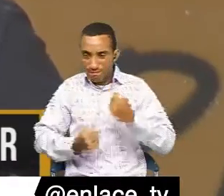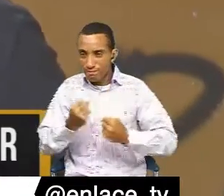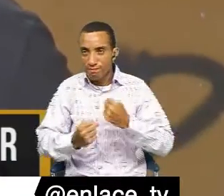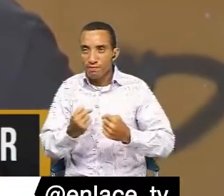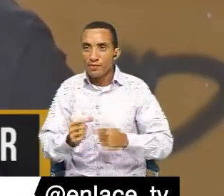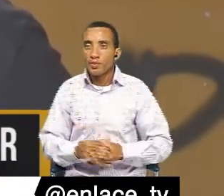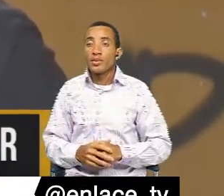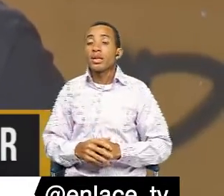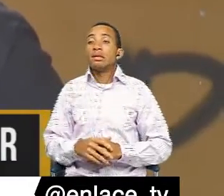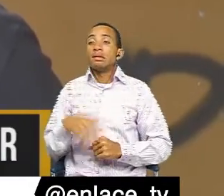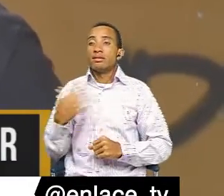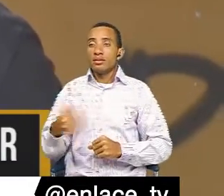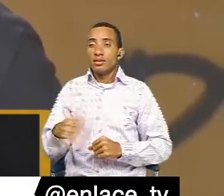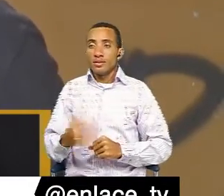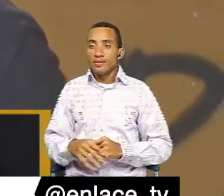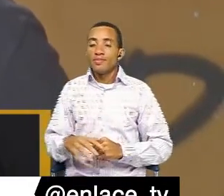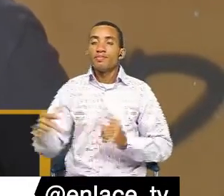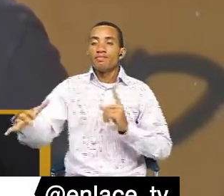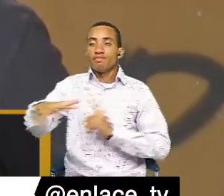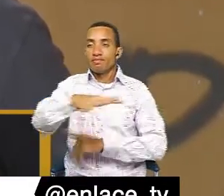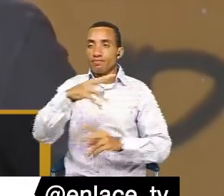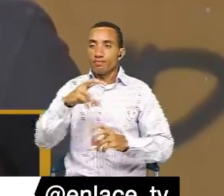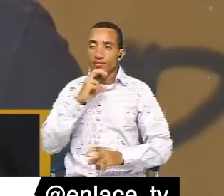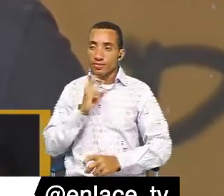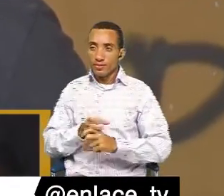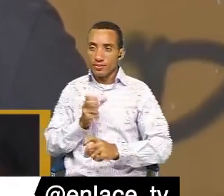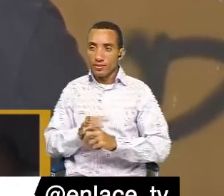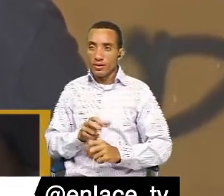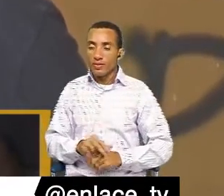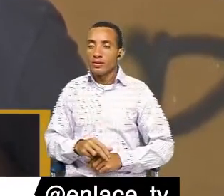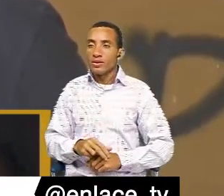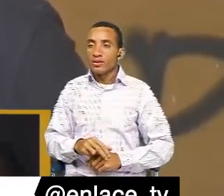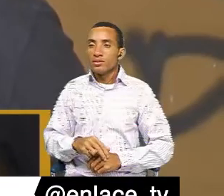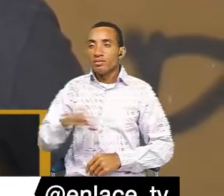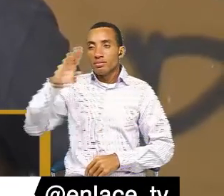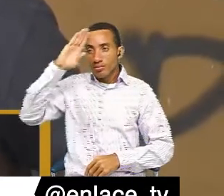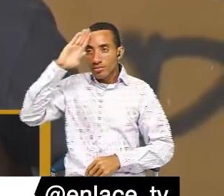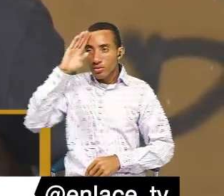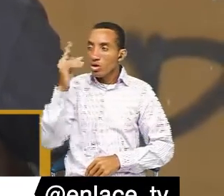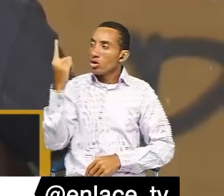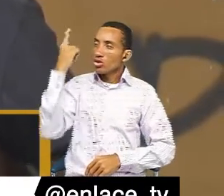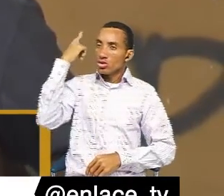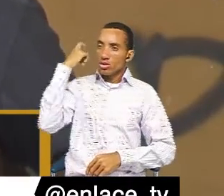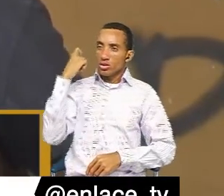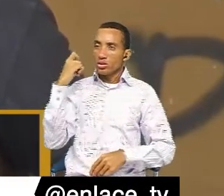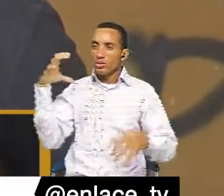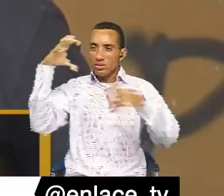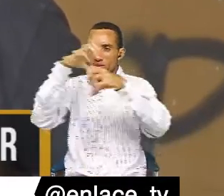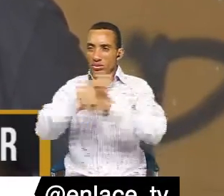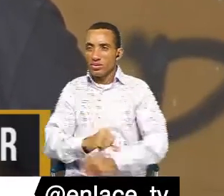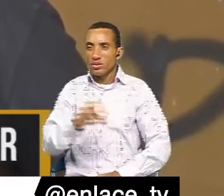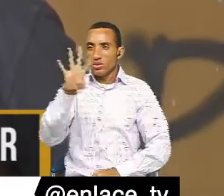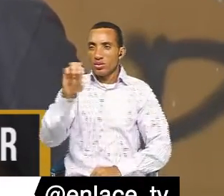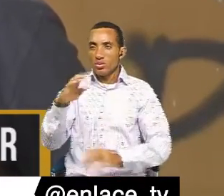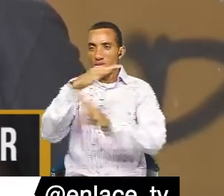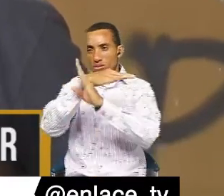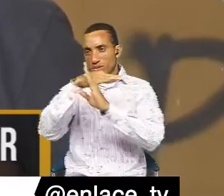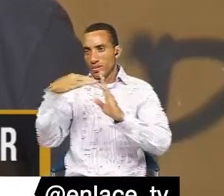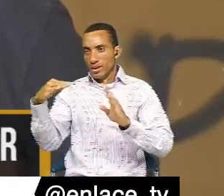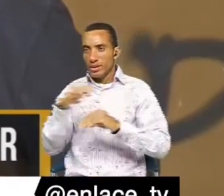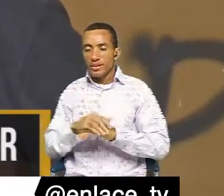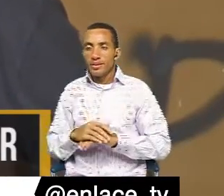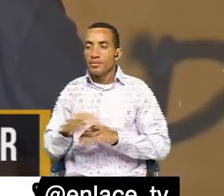¡Corran! La situación en ese momento es tensionante. La fuerza pública el día de ayer a partir de las 9:30 de la noche reprimió a la comunidad de San